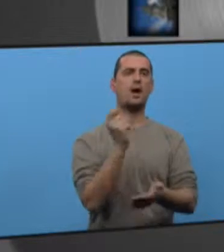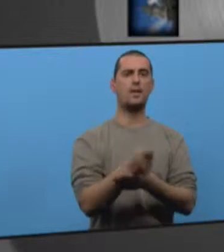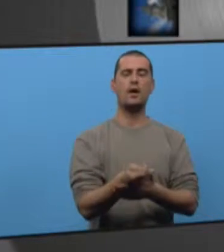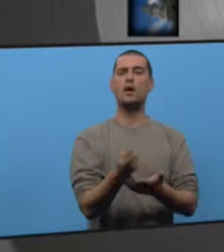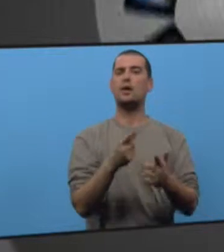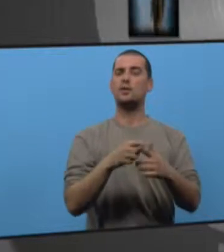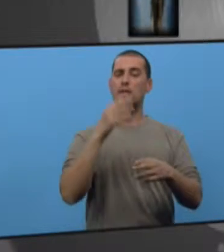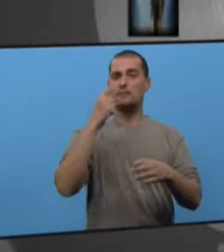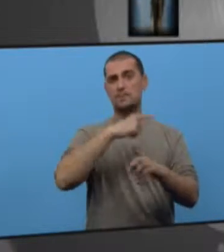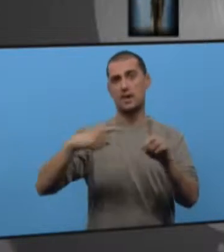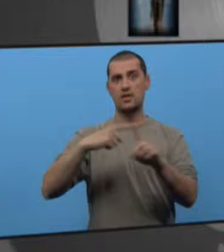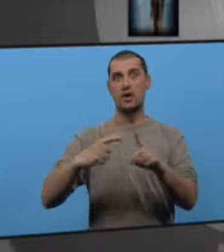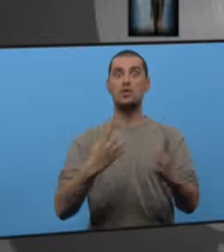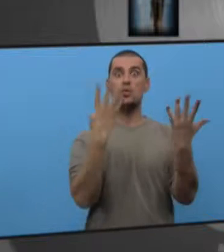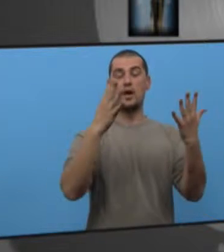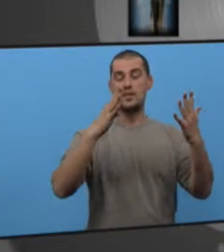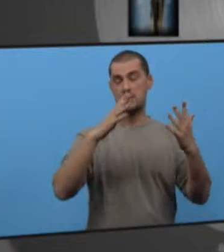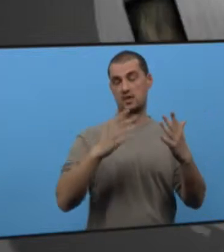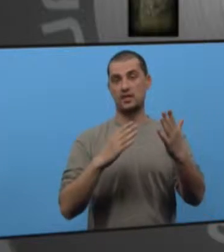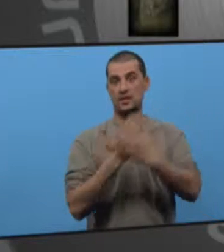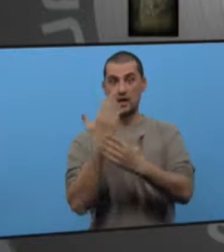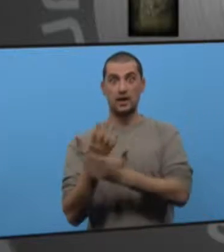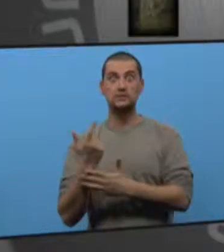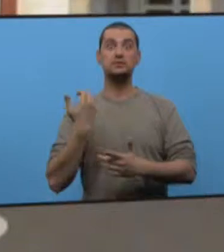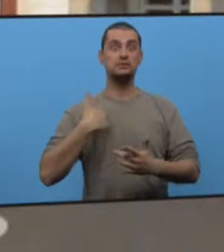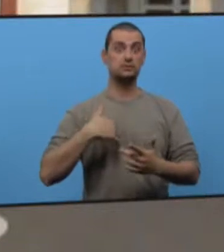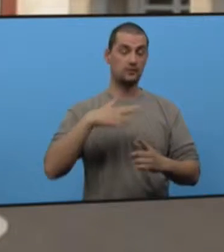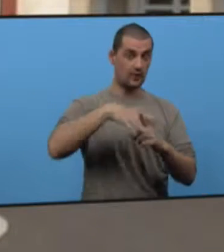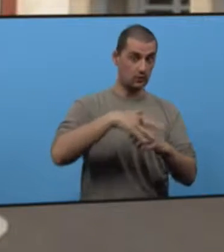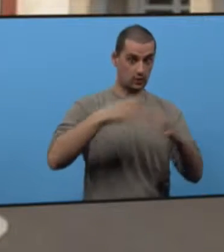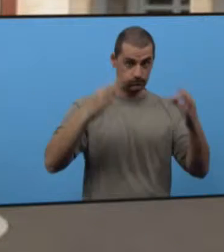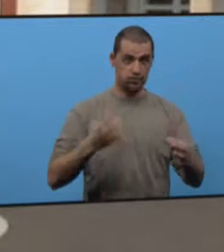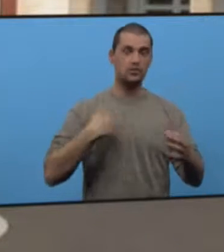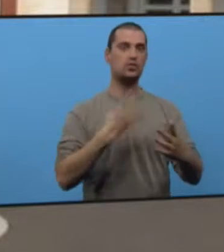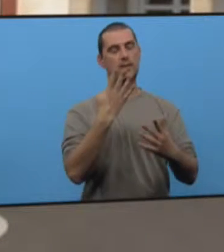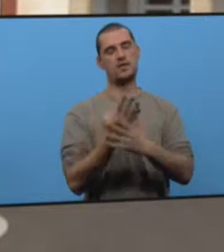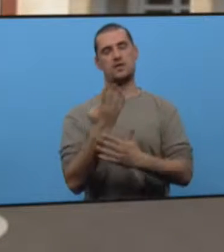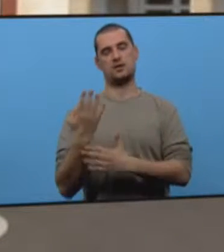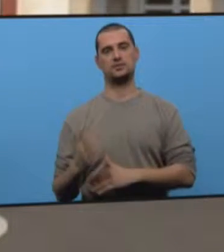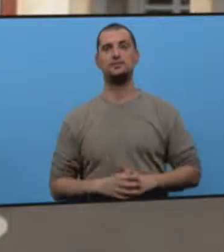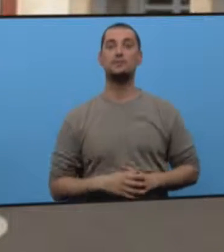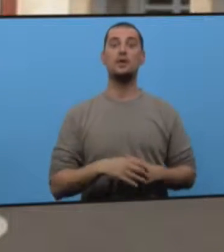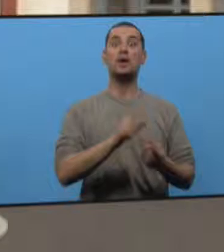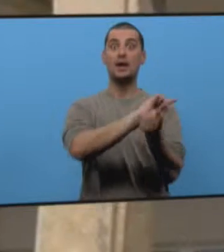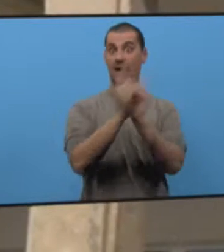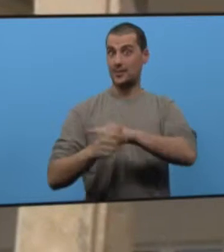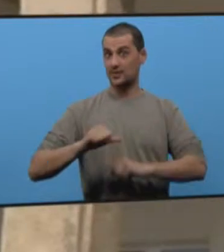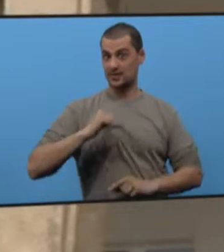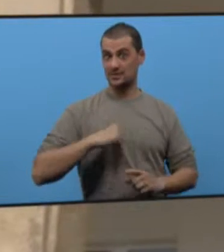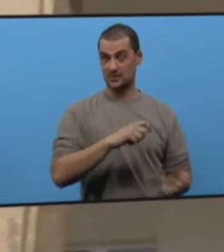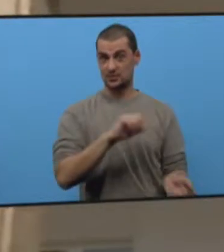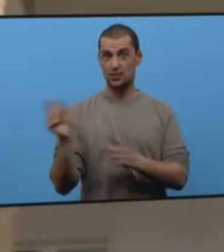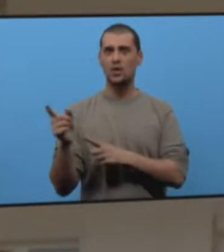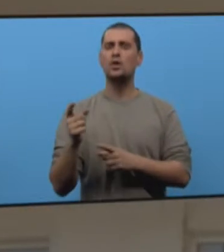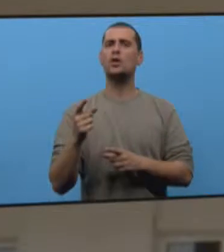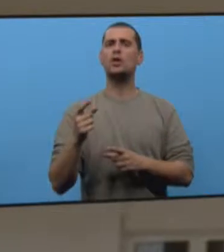media de 9 días desde que se aproba a factura. Co traspaso dos hospitais provinciais, o Sergas comprometeuse